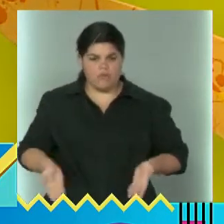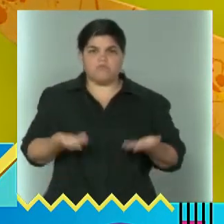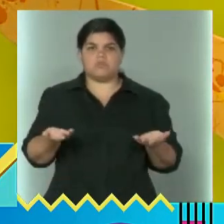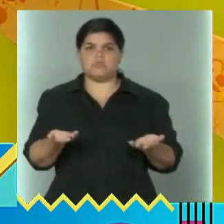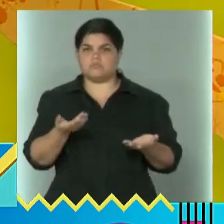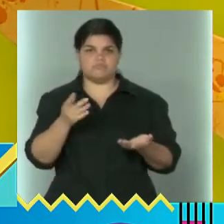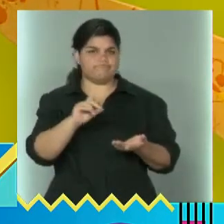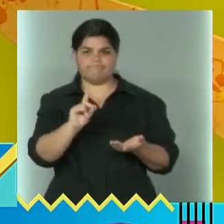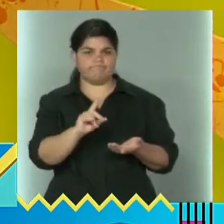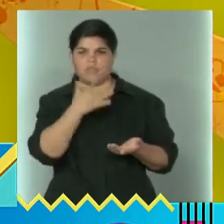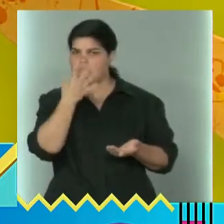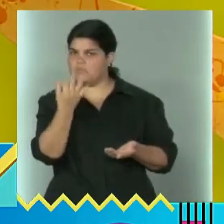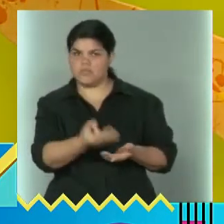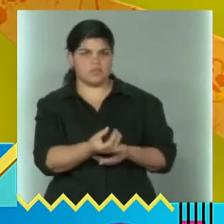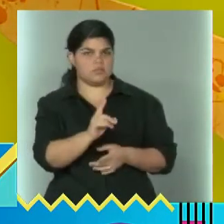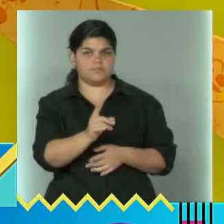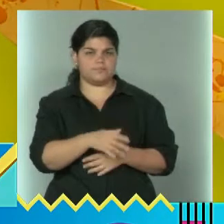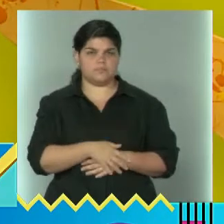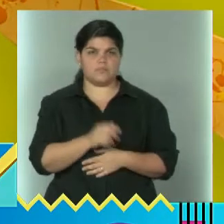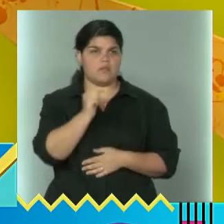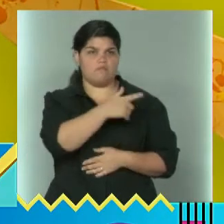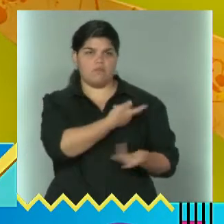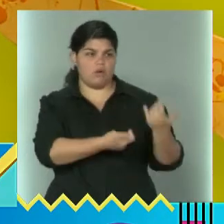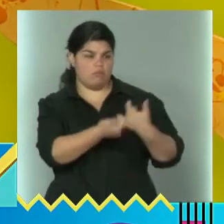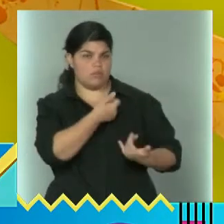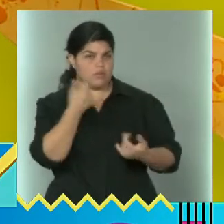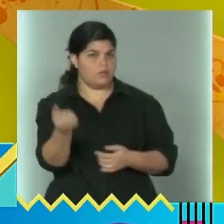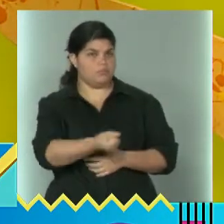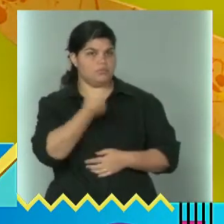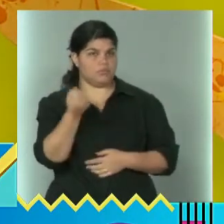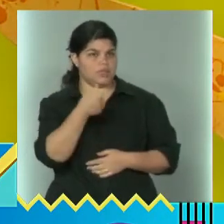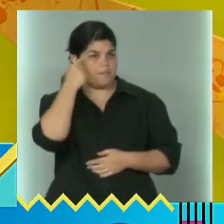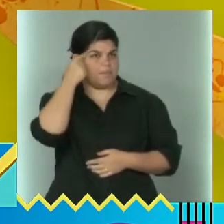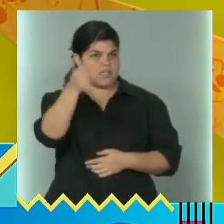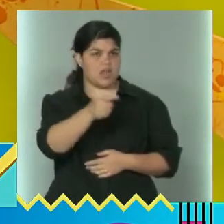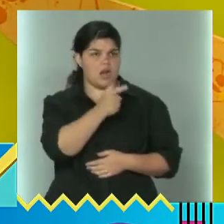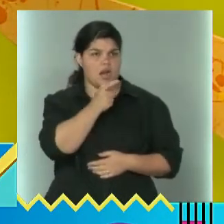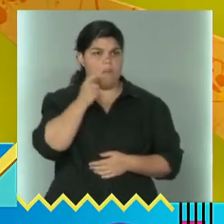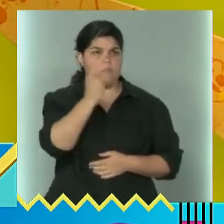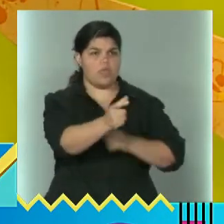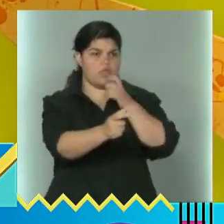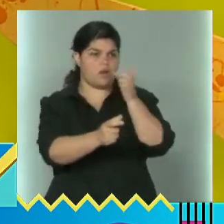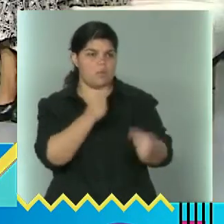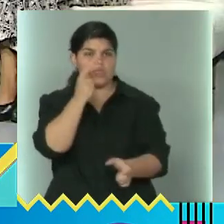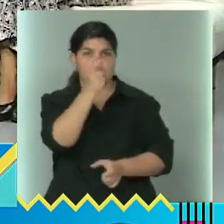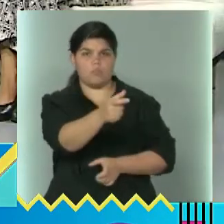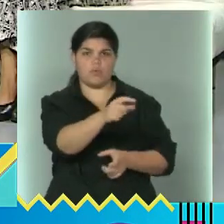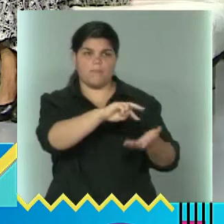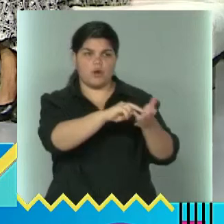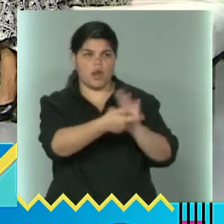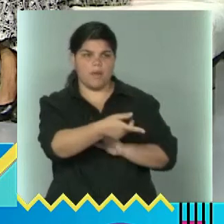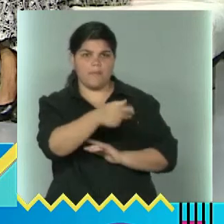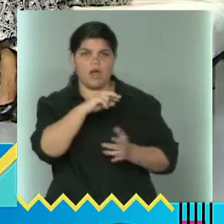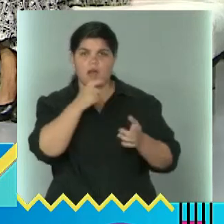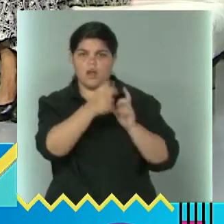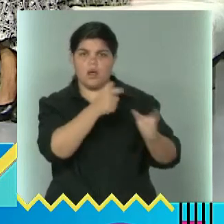verdad. Recién dijiste vos una cosa muy importante, y es creer que el coach le va a dar la respuesta a los problemas que traen, y eso no es